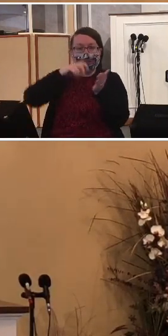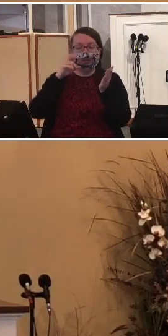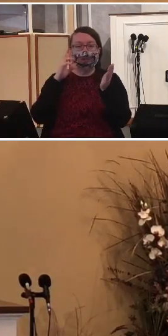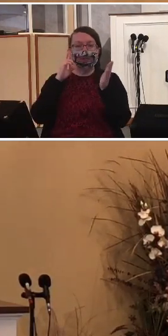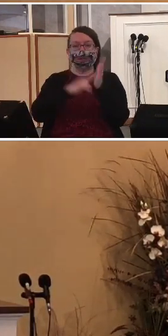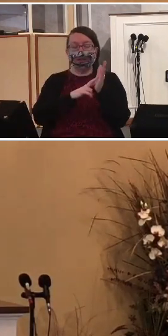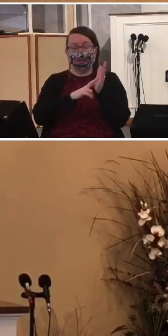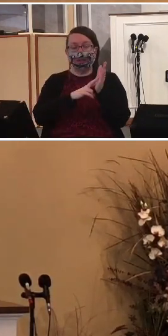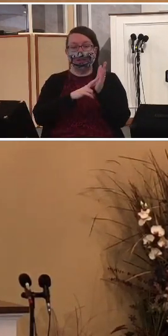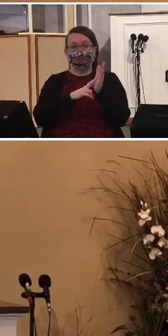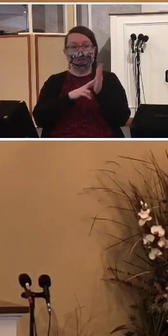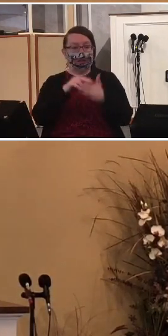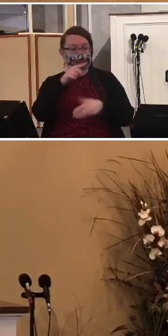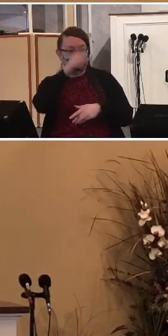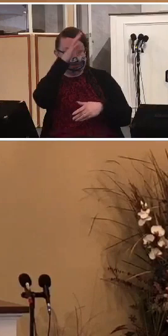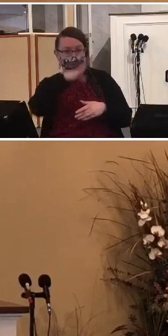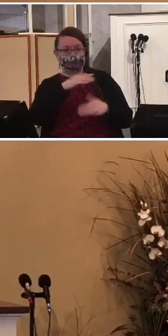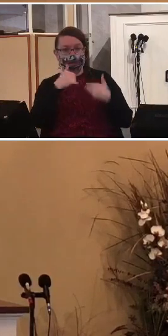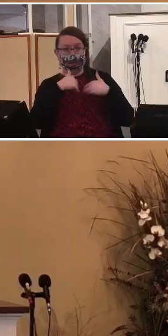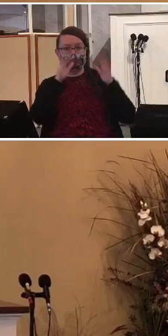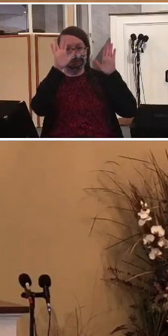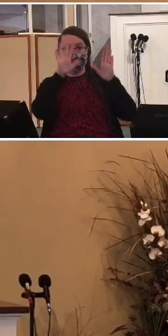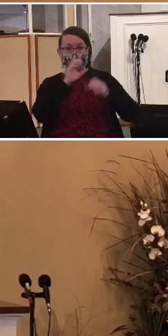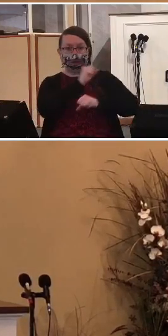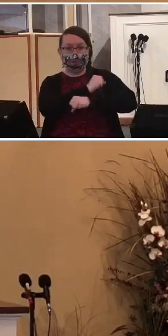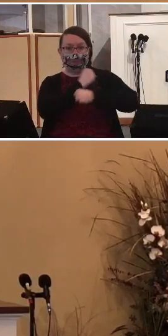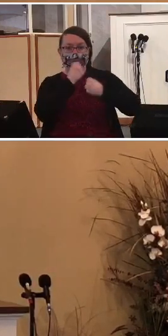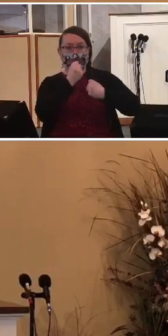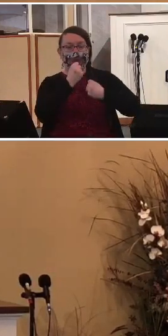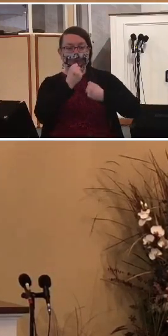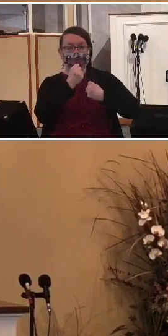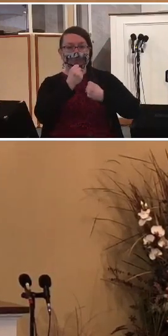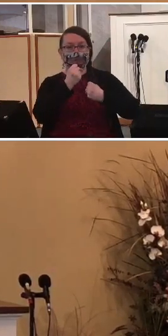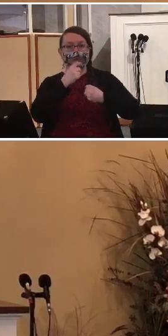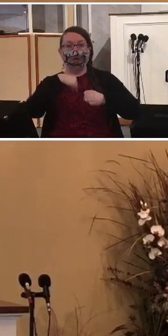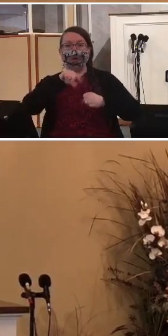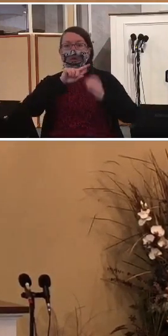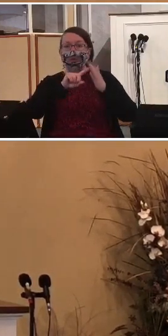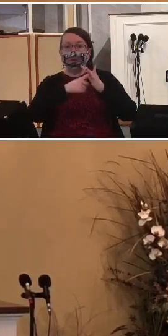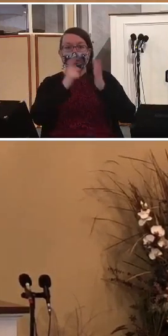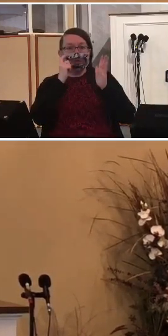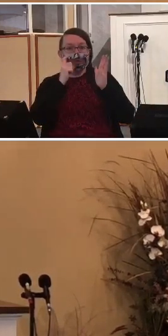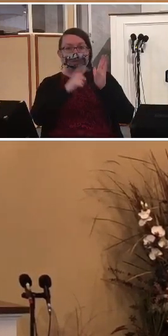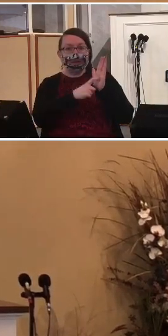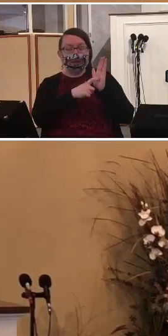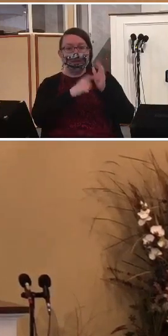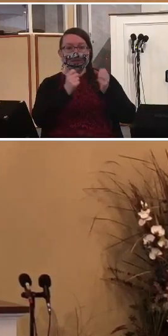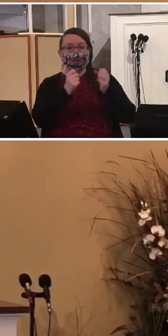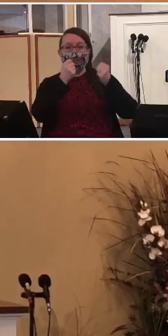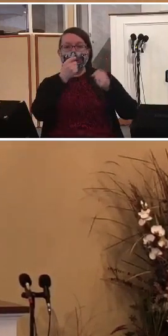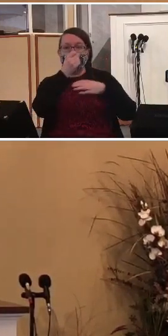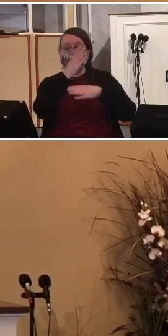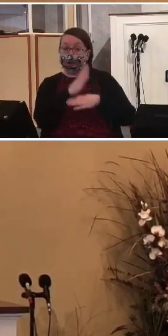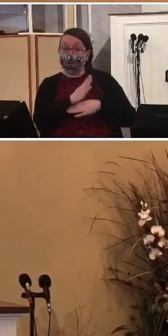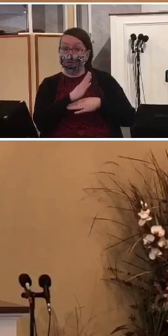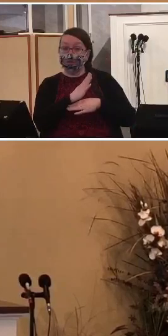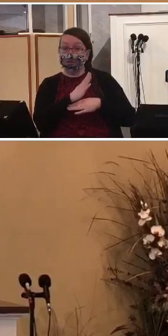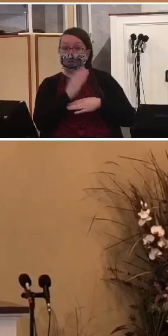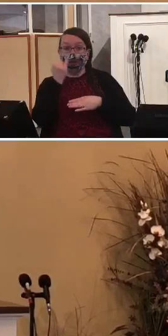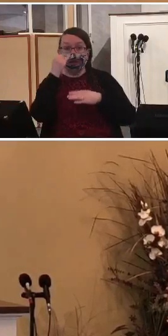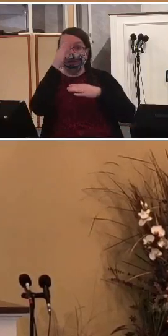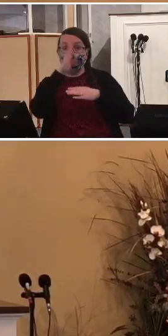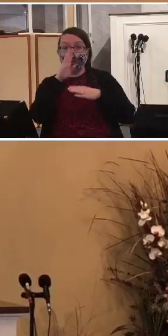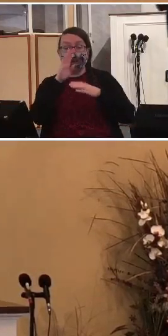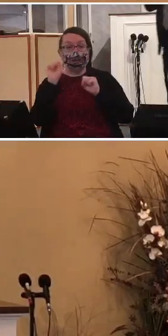reconocido inmediatamente, este hombre tiene gran poder. Cuando nosotros empezamos a reconocer el poder de Dios, y si Dios